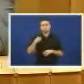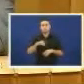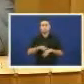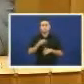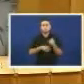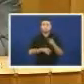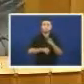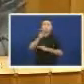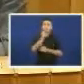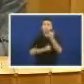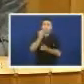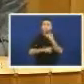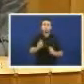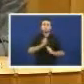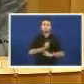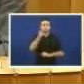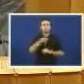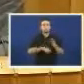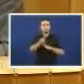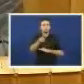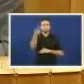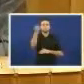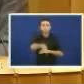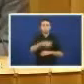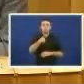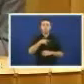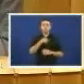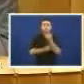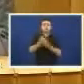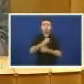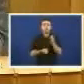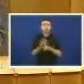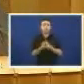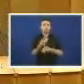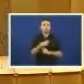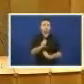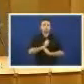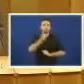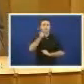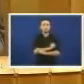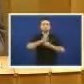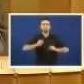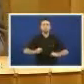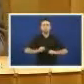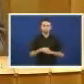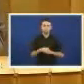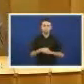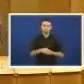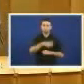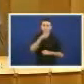económico e máis sólida será a economía productiva por iso desde 2005